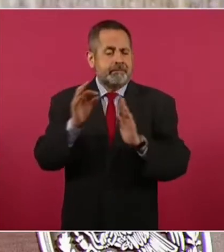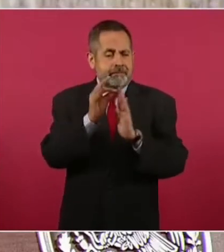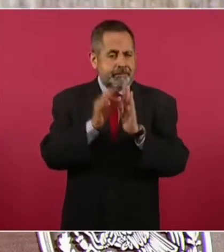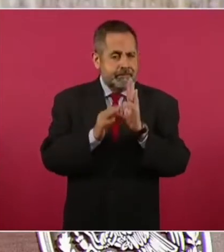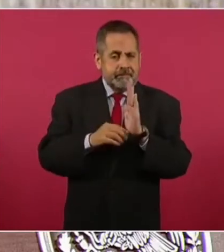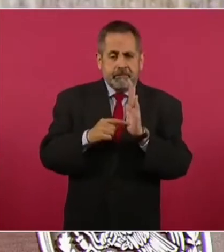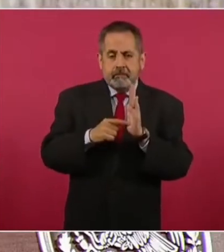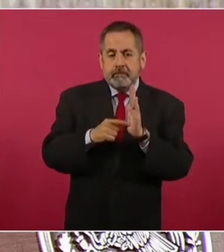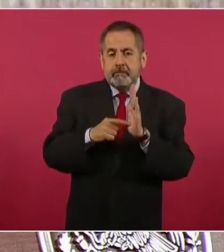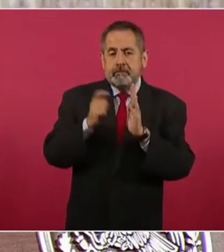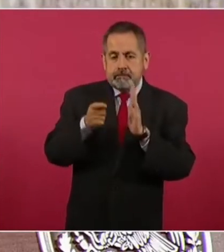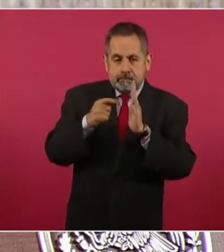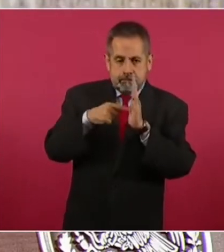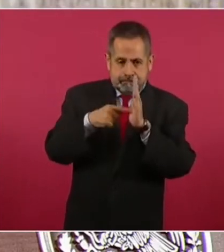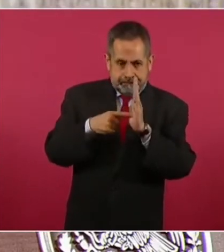cómo